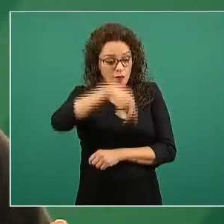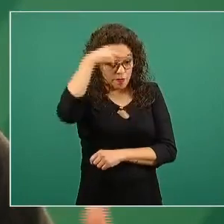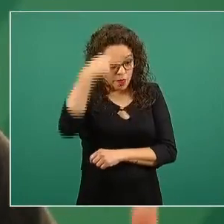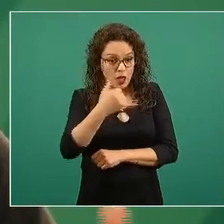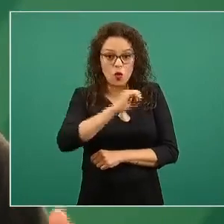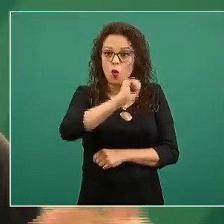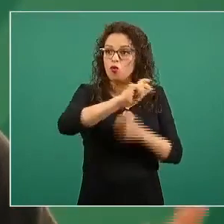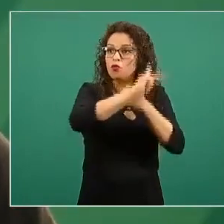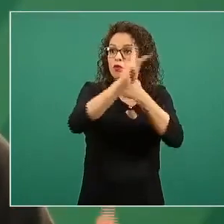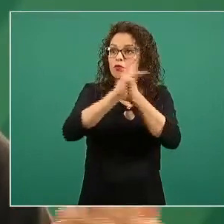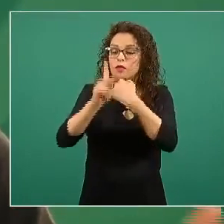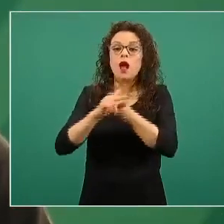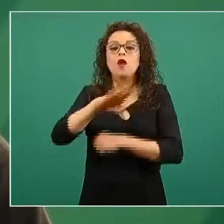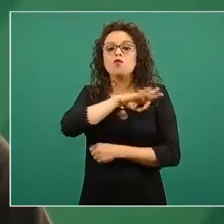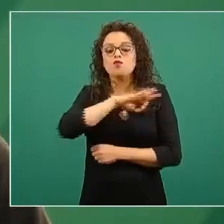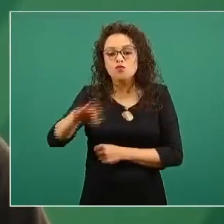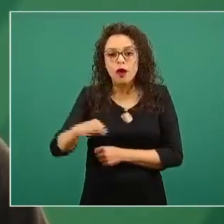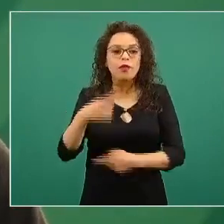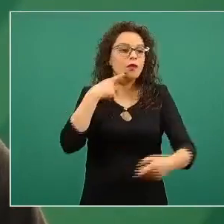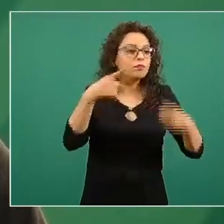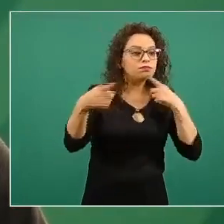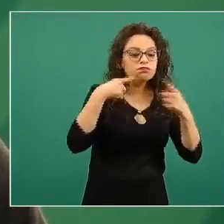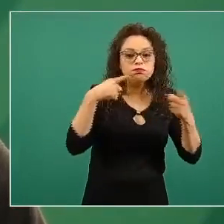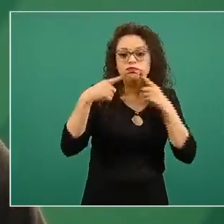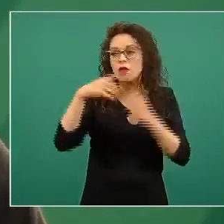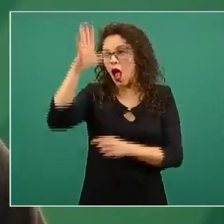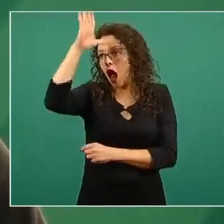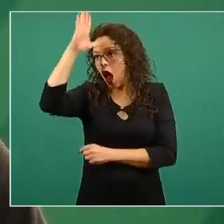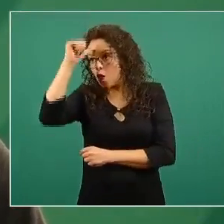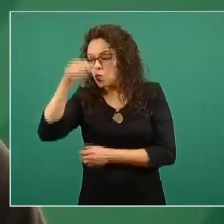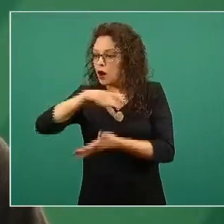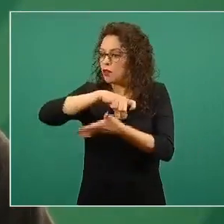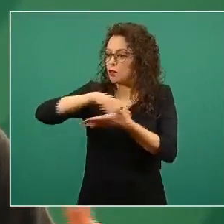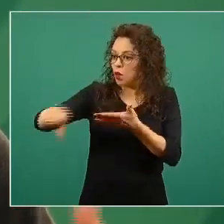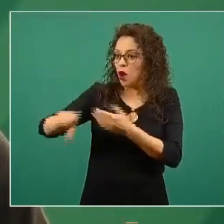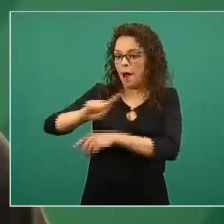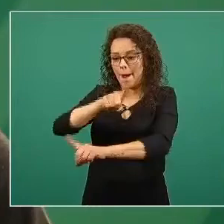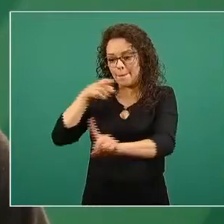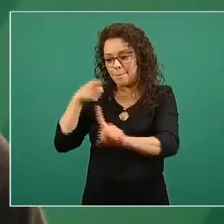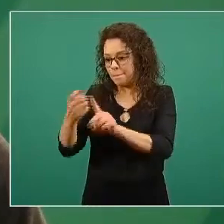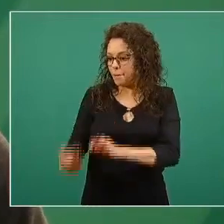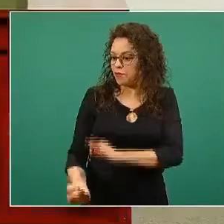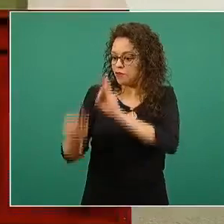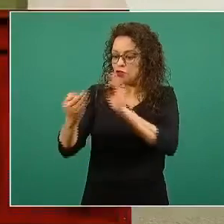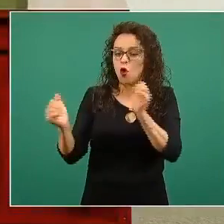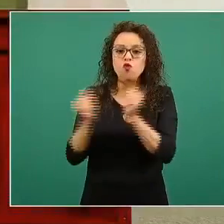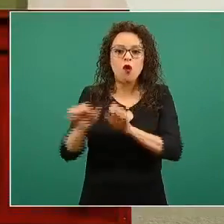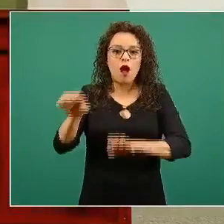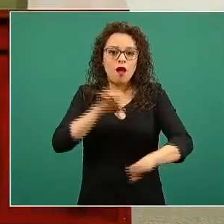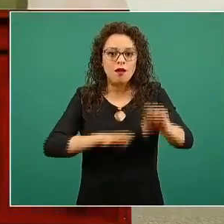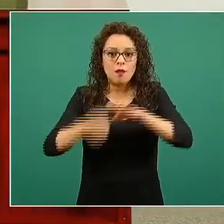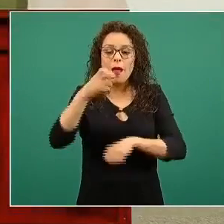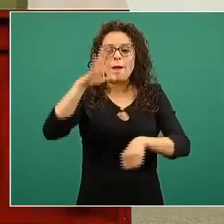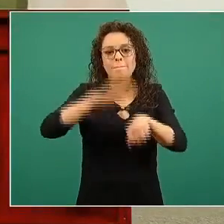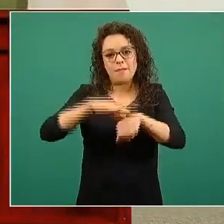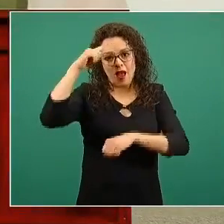podido realizar convenios y por lo tanto adquisiciones directas con las empresas y han podido iniciar más rápidamente esta vacunación.